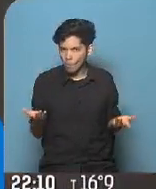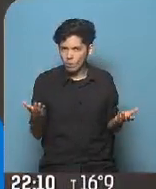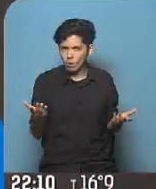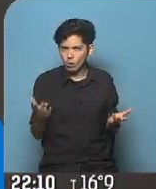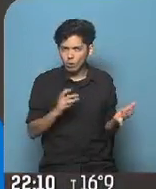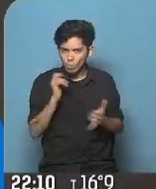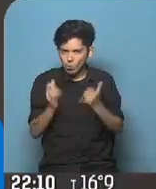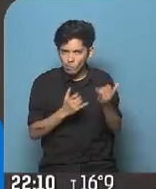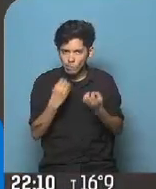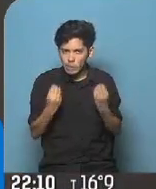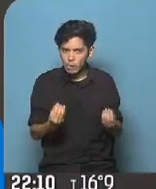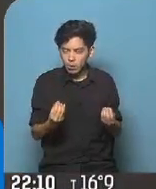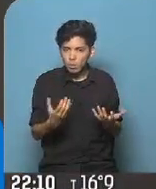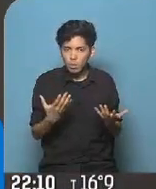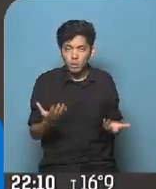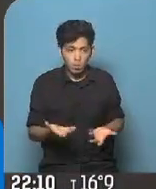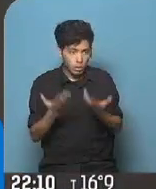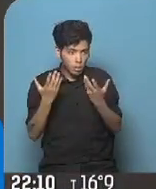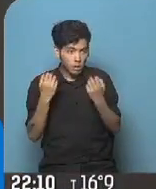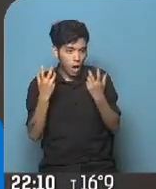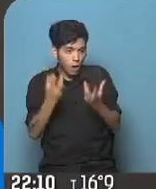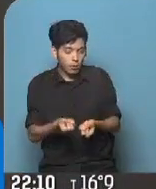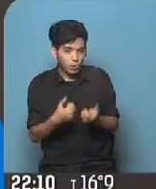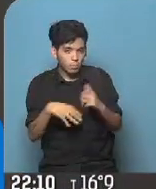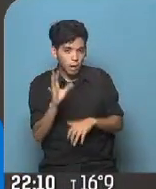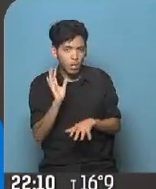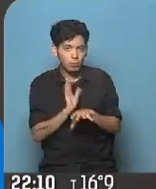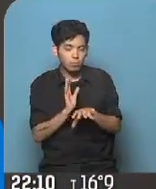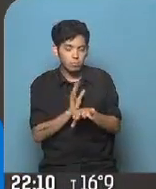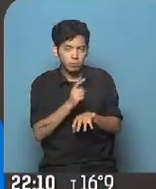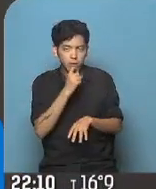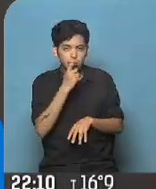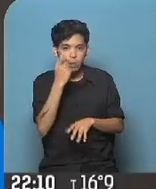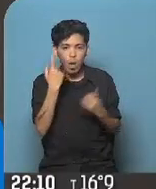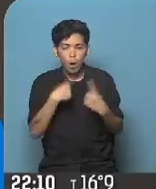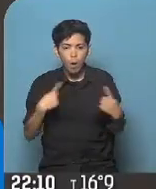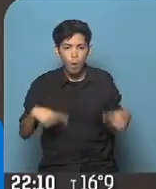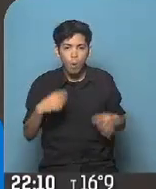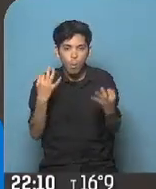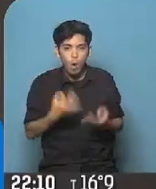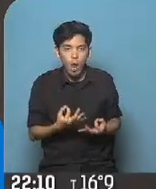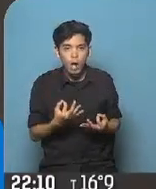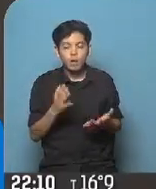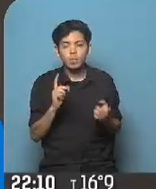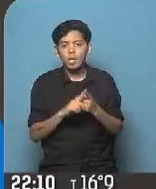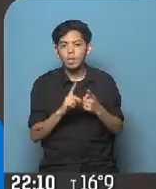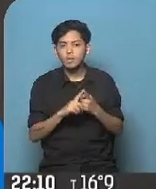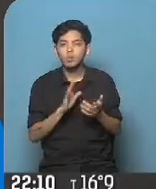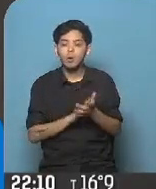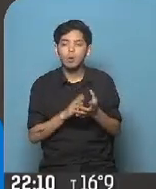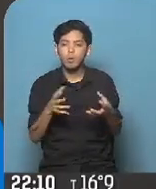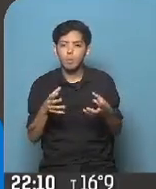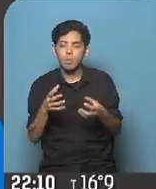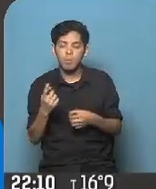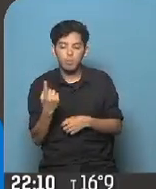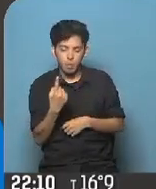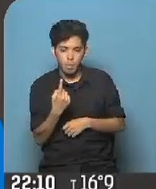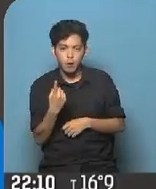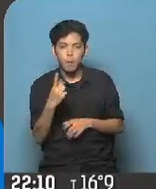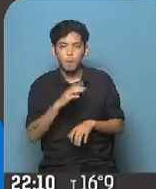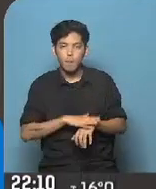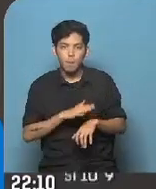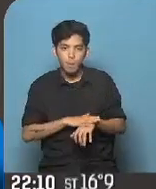Exactamente, reaccionó favorablemente, claro, como si hubiera una buena noticia. Y yo creo que esto tiene que ver, por un lado, con el